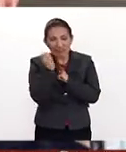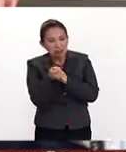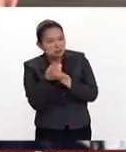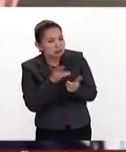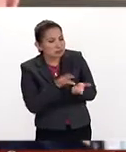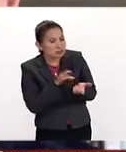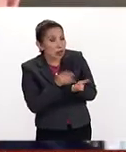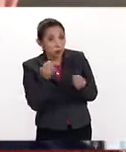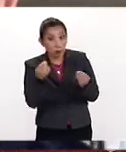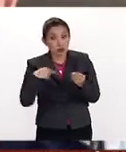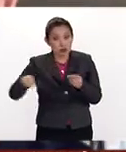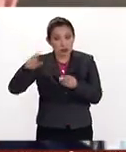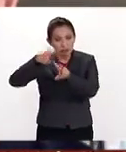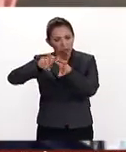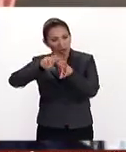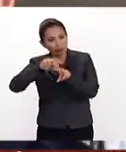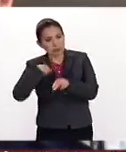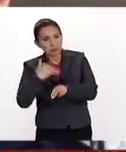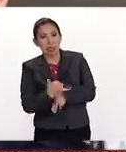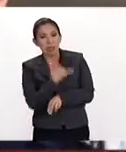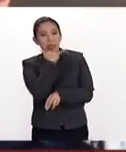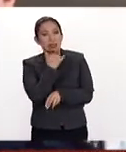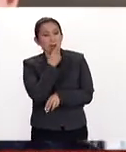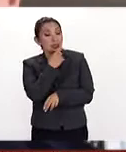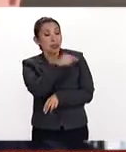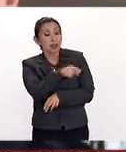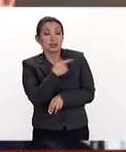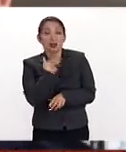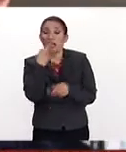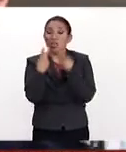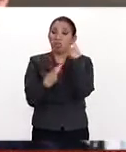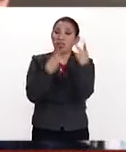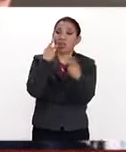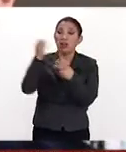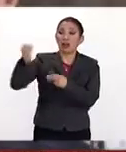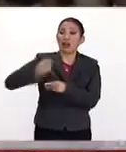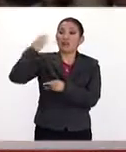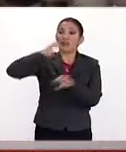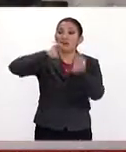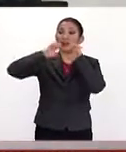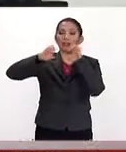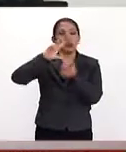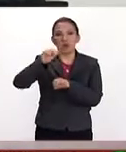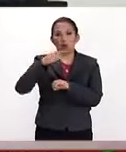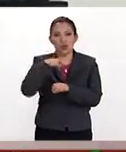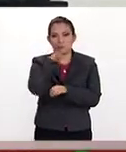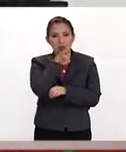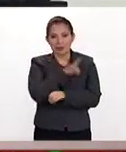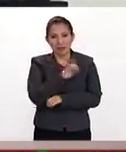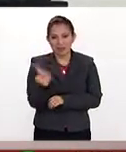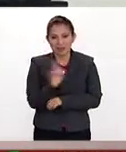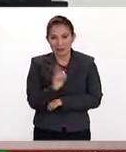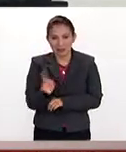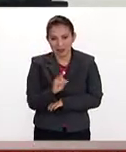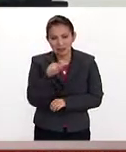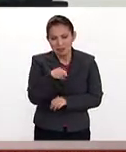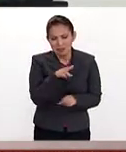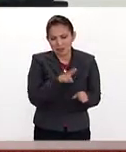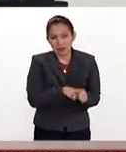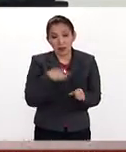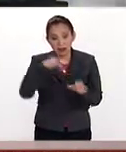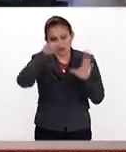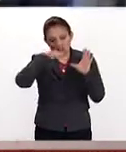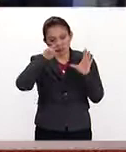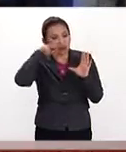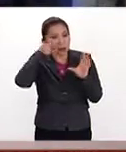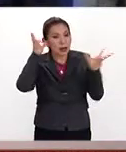fuente, porque muchos analistas han cometido el error de señalar que fue un discurso o una conferencia de prensa y esto no es así. De hecho, en la grabación